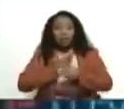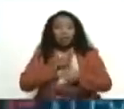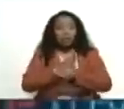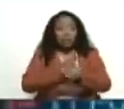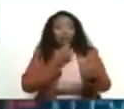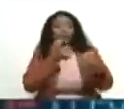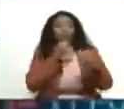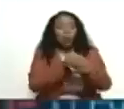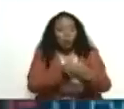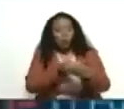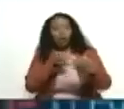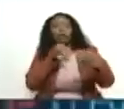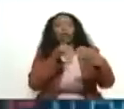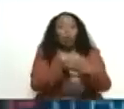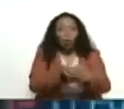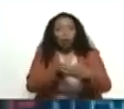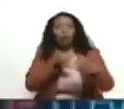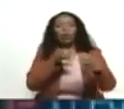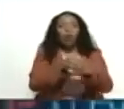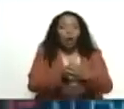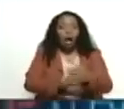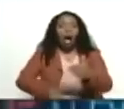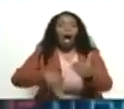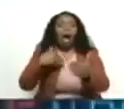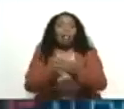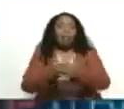habremos estado hasta la alta madrugada